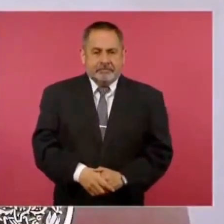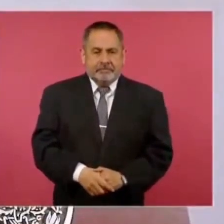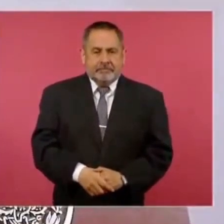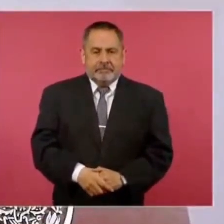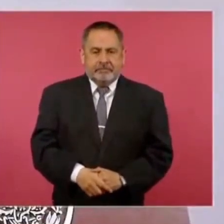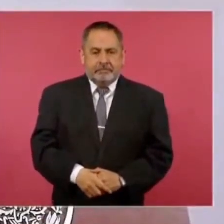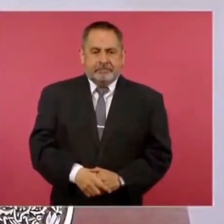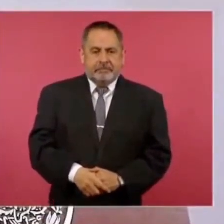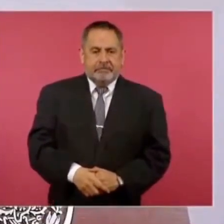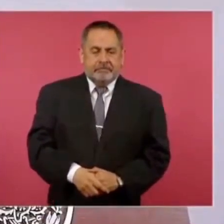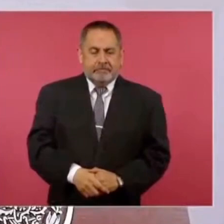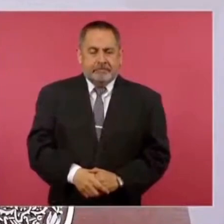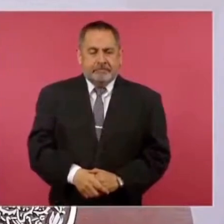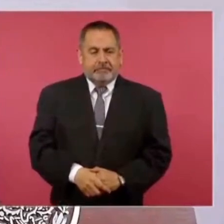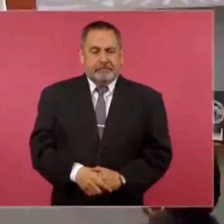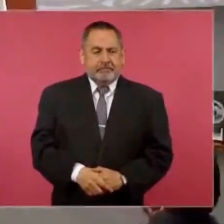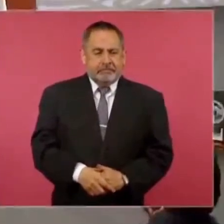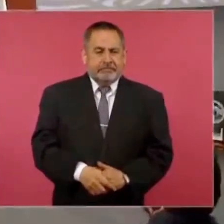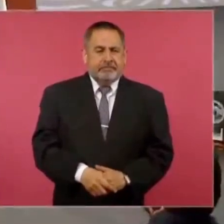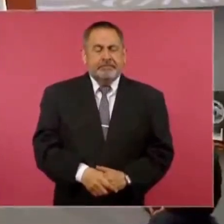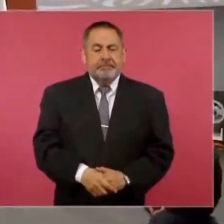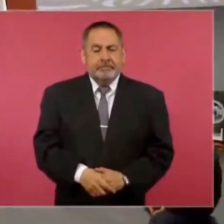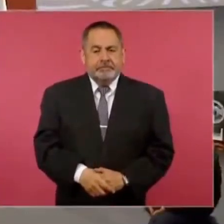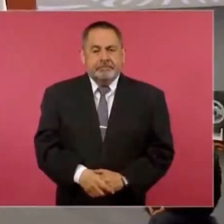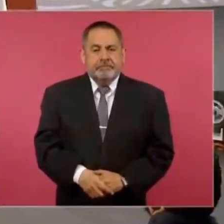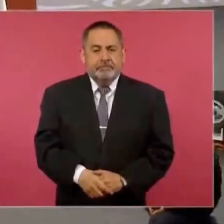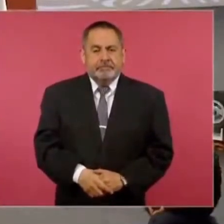O sea, es un problema